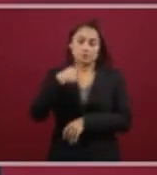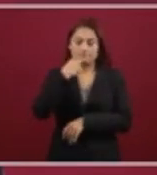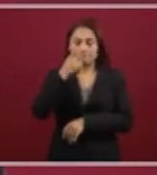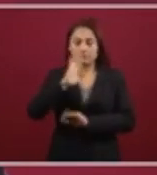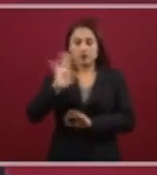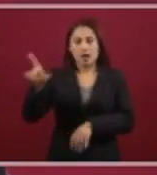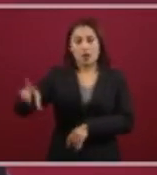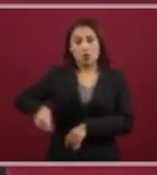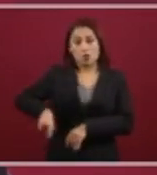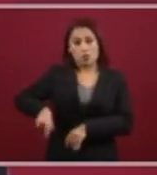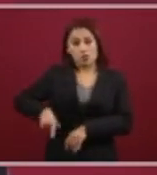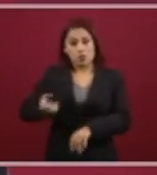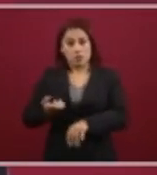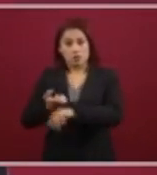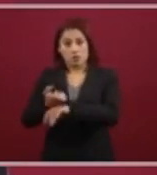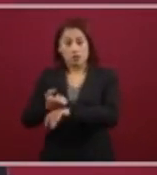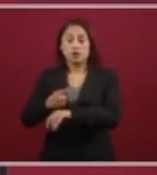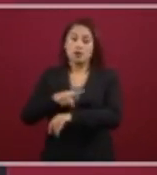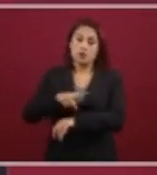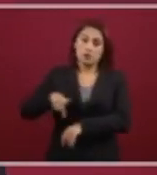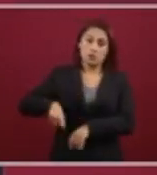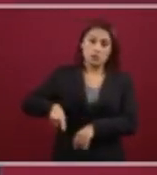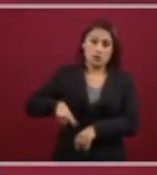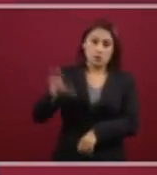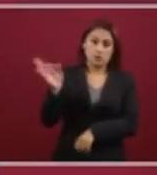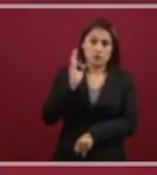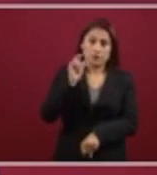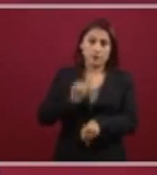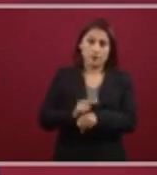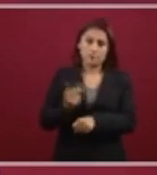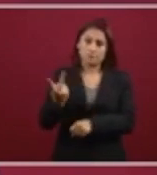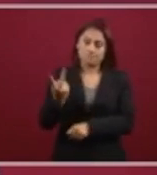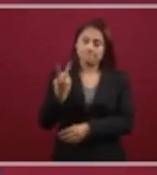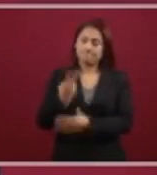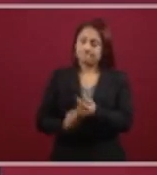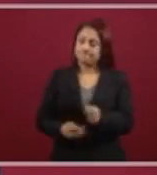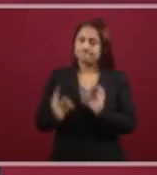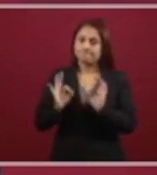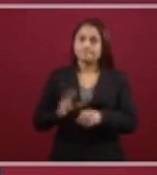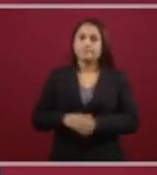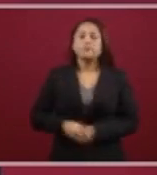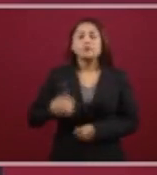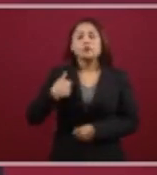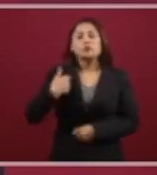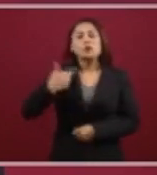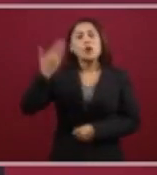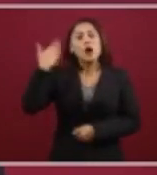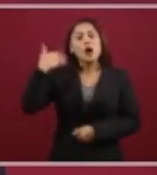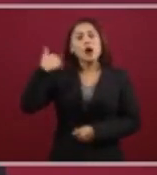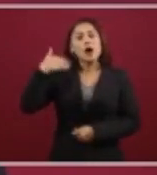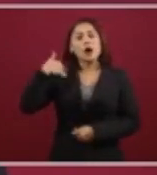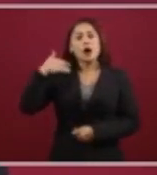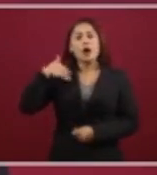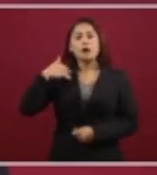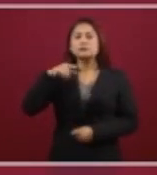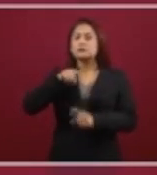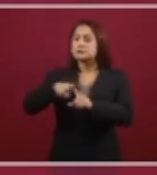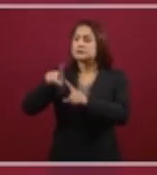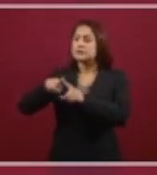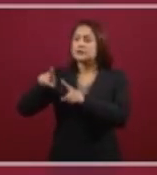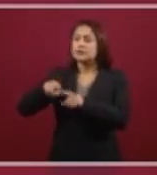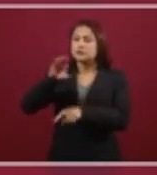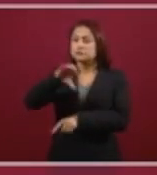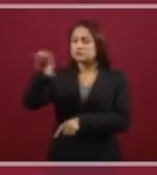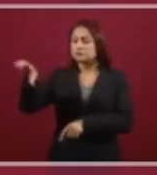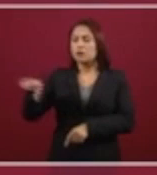estado. En un par de ocasiones yo tuve la oportunidad de reunirme con todos los presidentes municipales allá